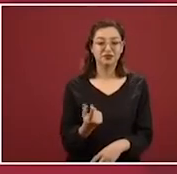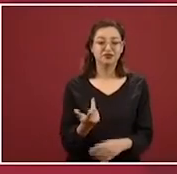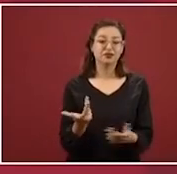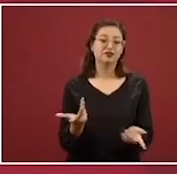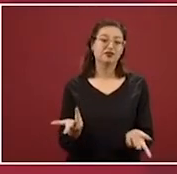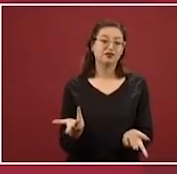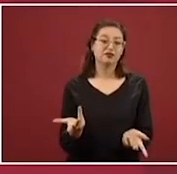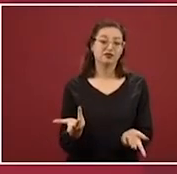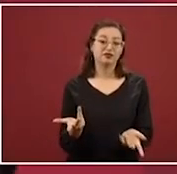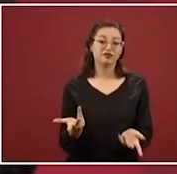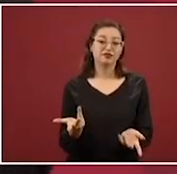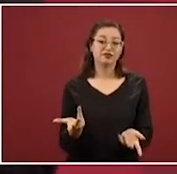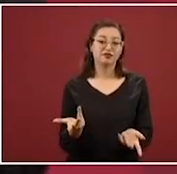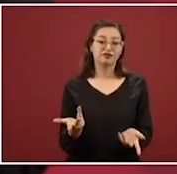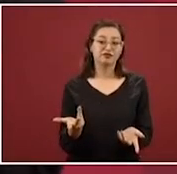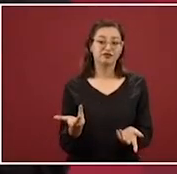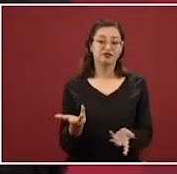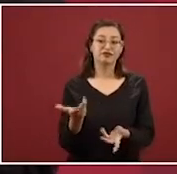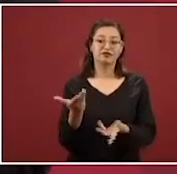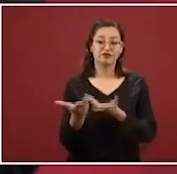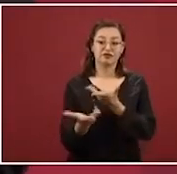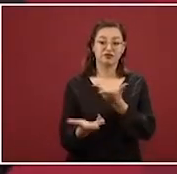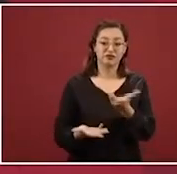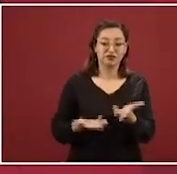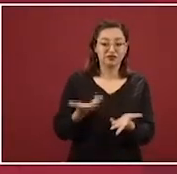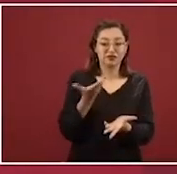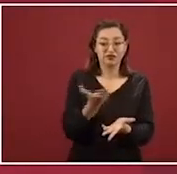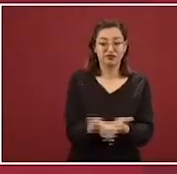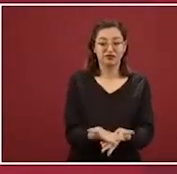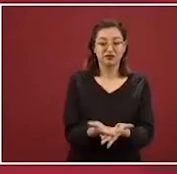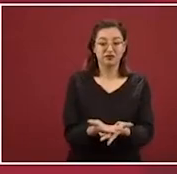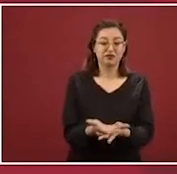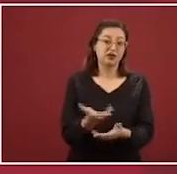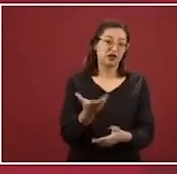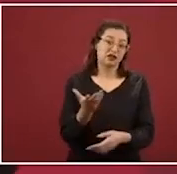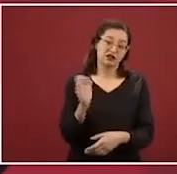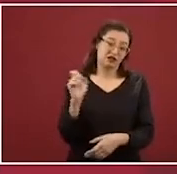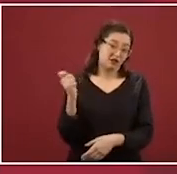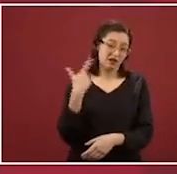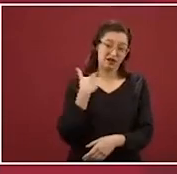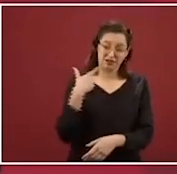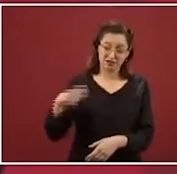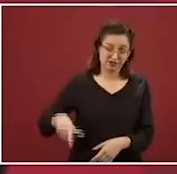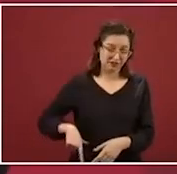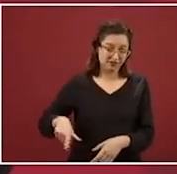fue una propuesta que se hizo en aquel entonces